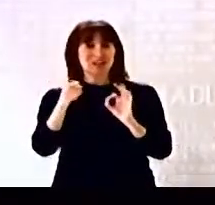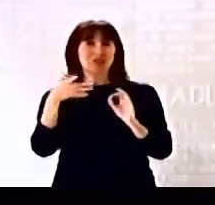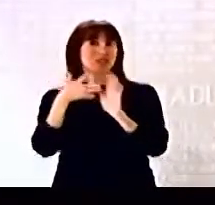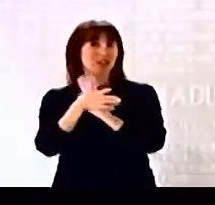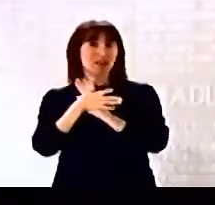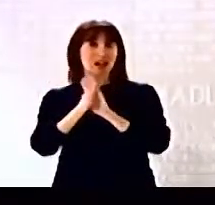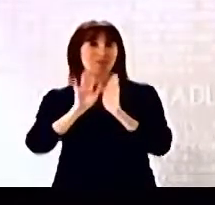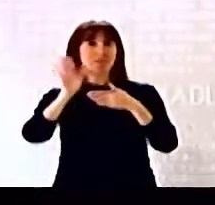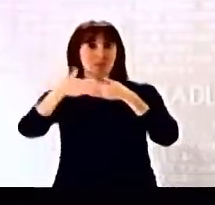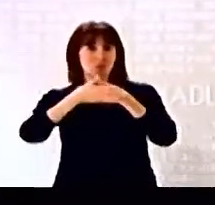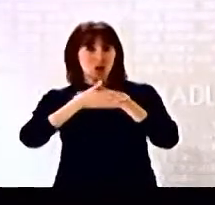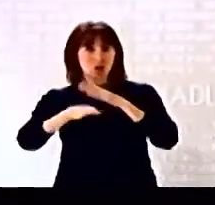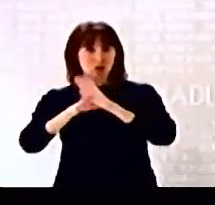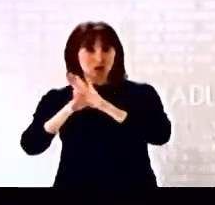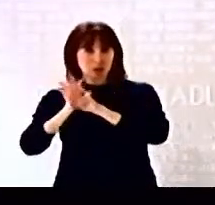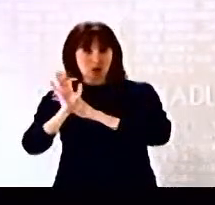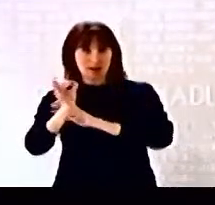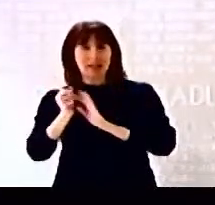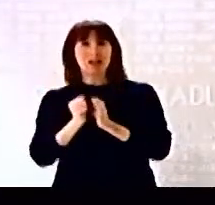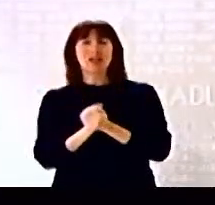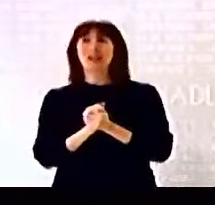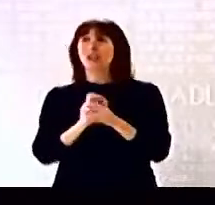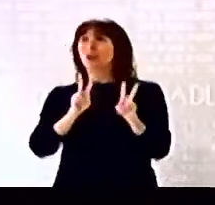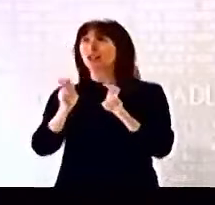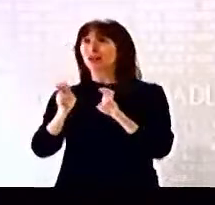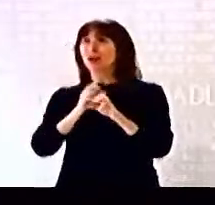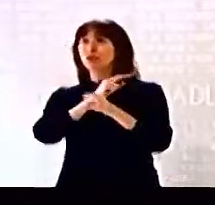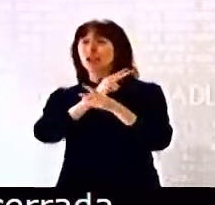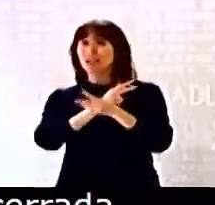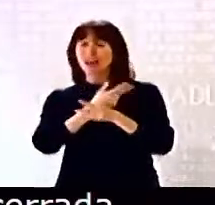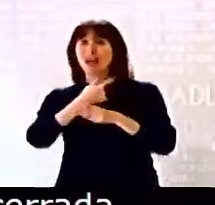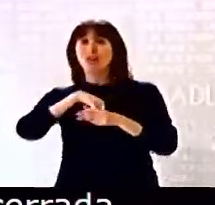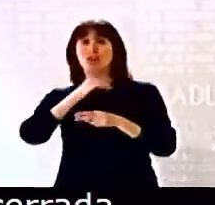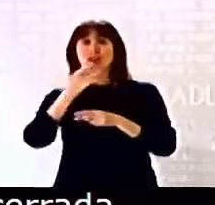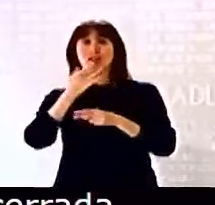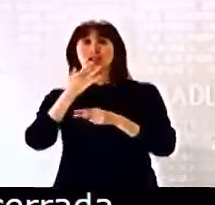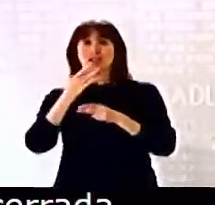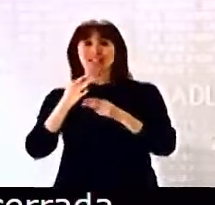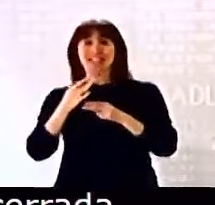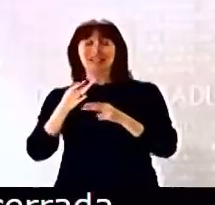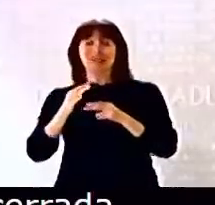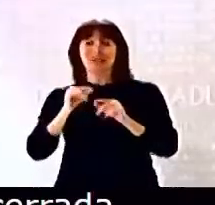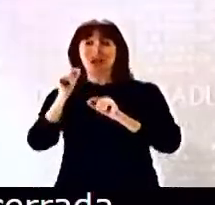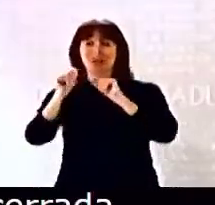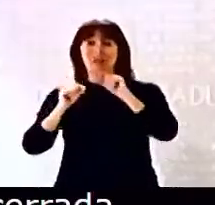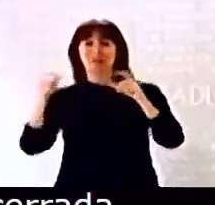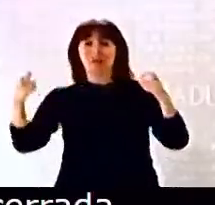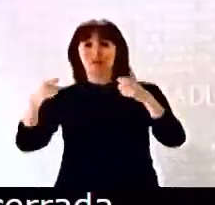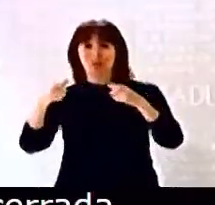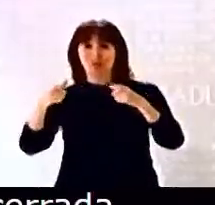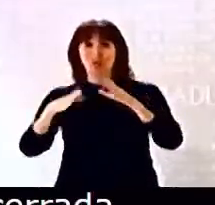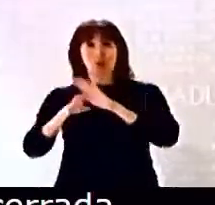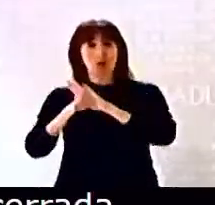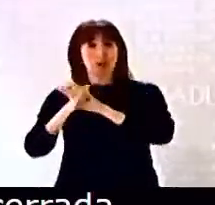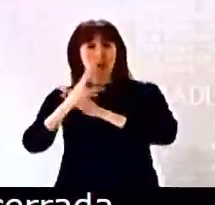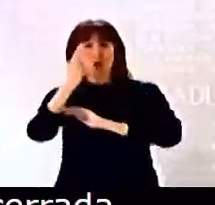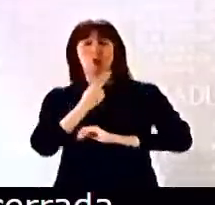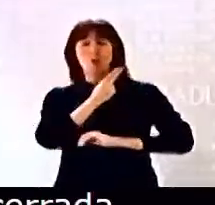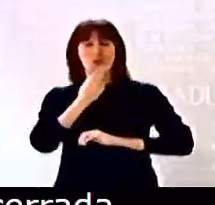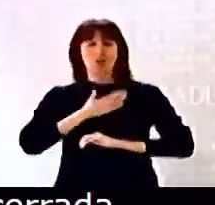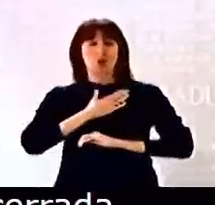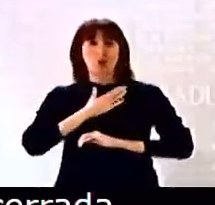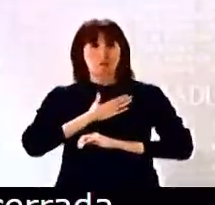¿no? Con la hostelería comenzaremos, si esto sigue descendiendo, mi compromiso